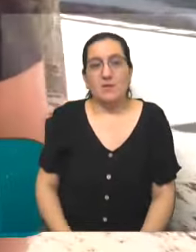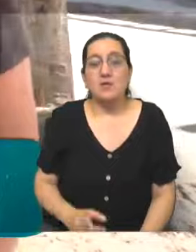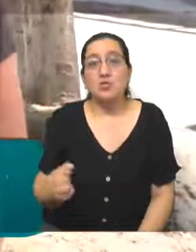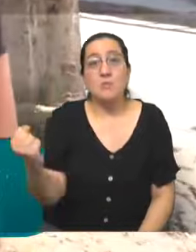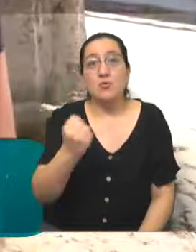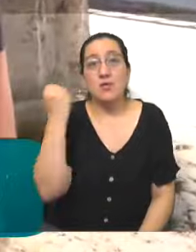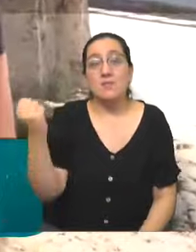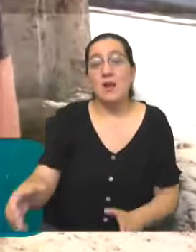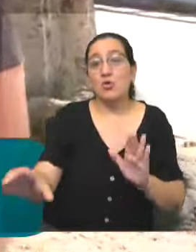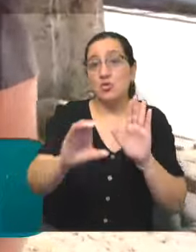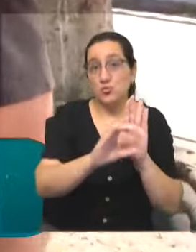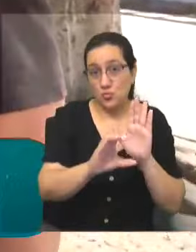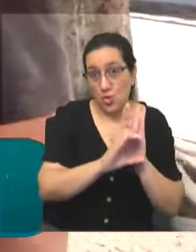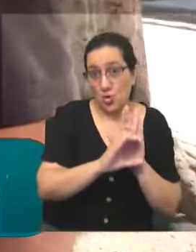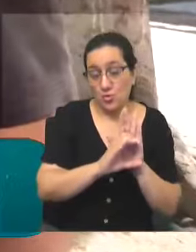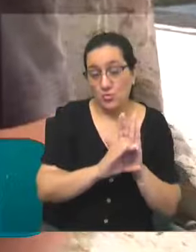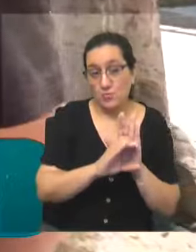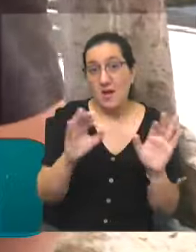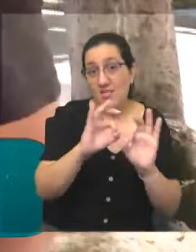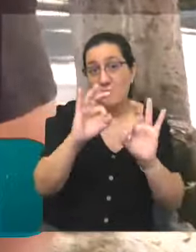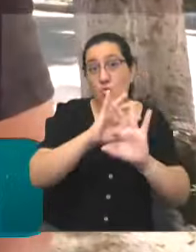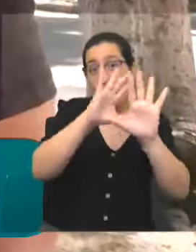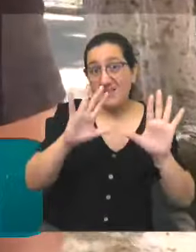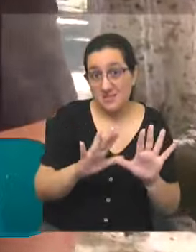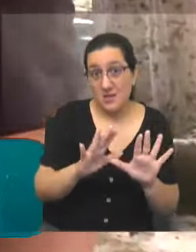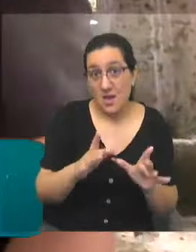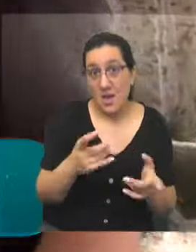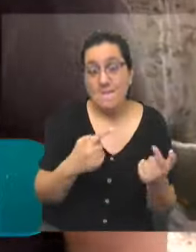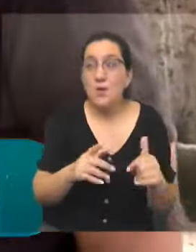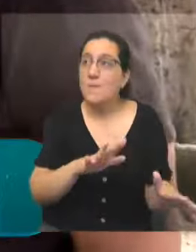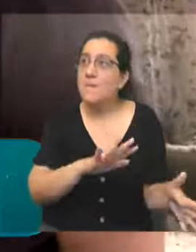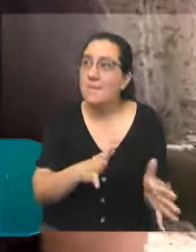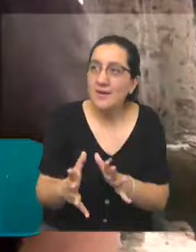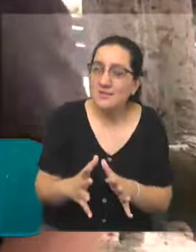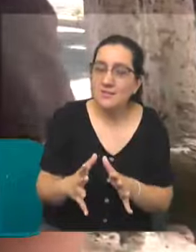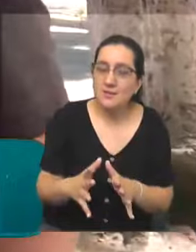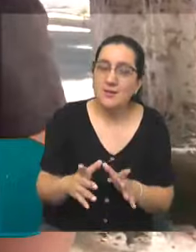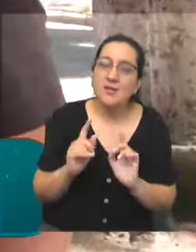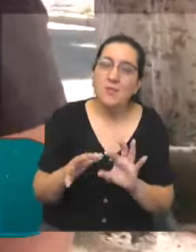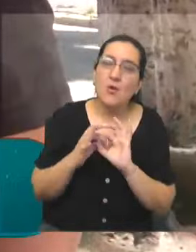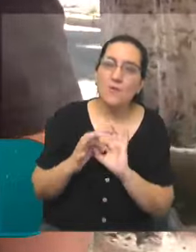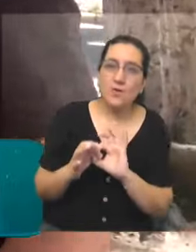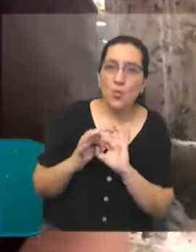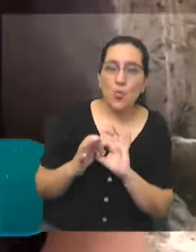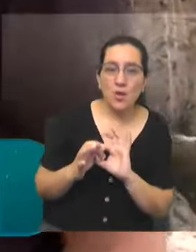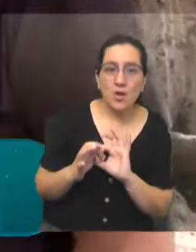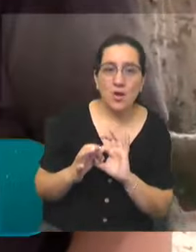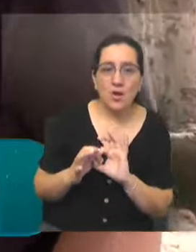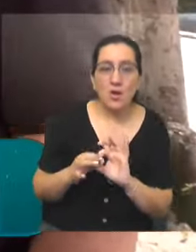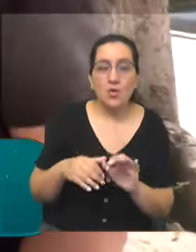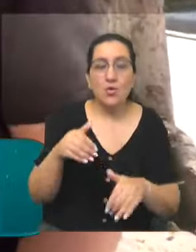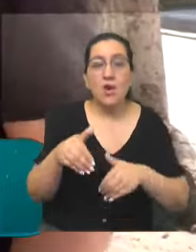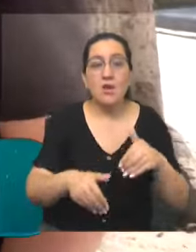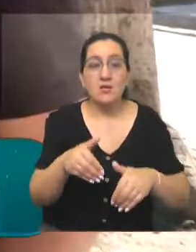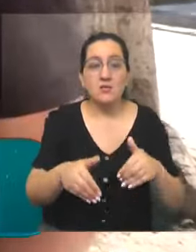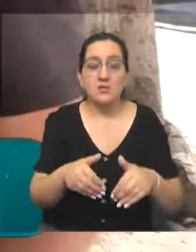Constitución, digamos, en lo que nos configura como país, como nación, sino me parece también que nos vincula con el grado electivo y la manera de